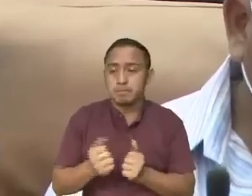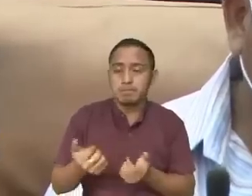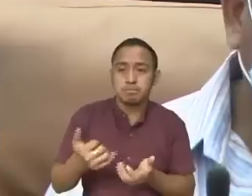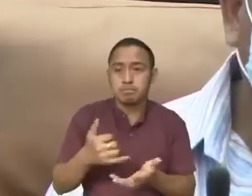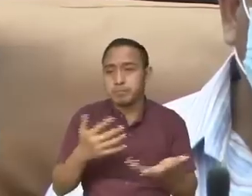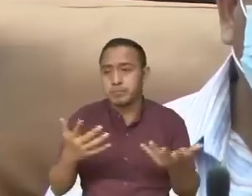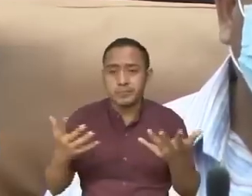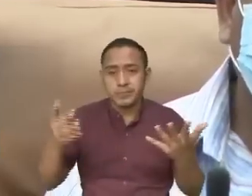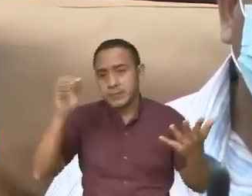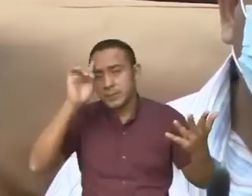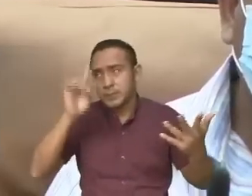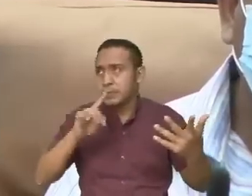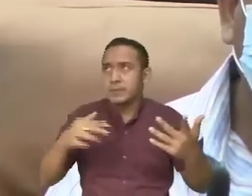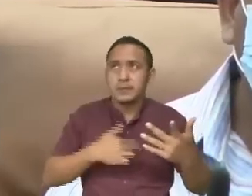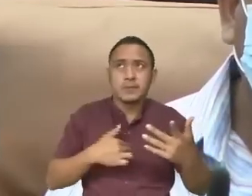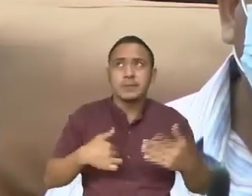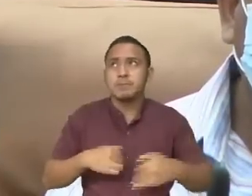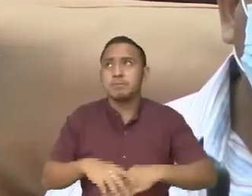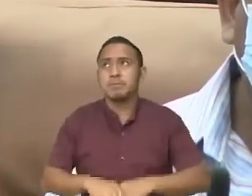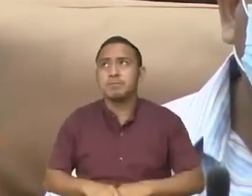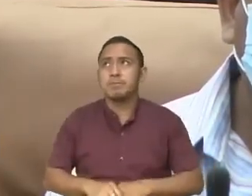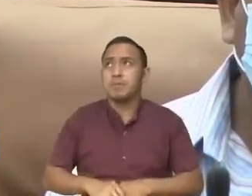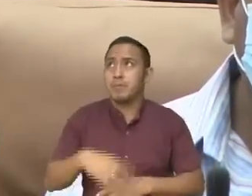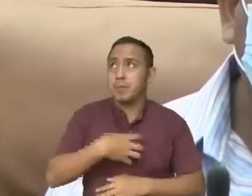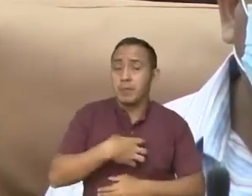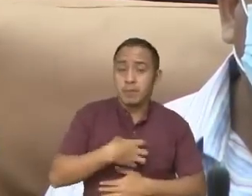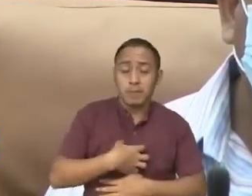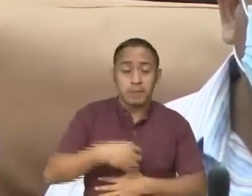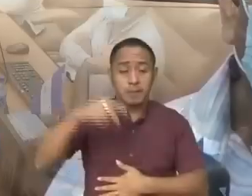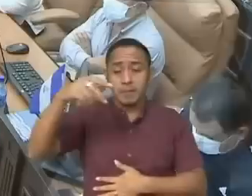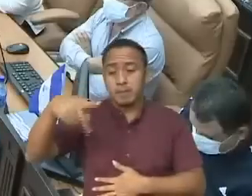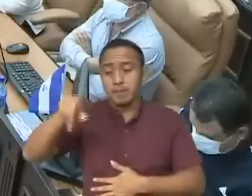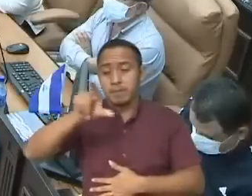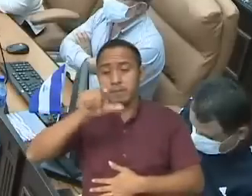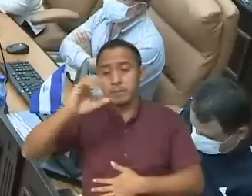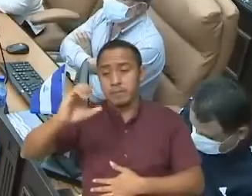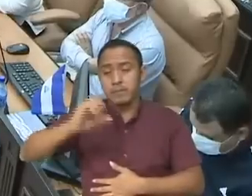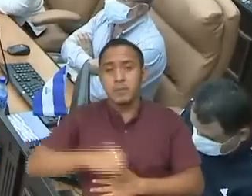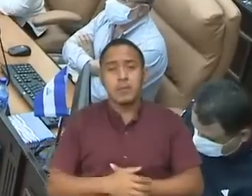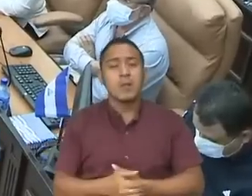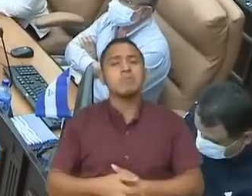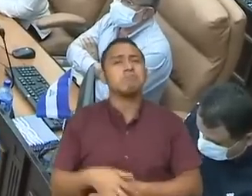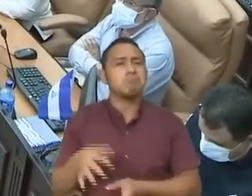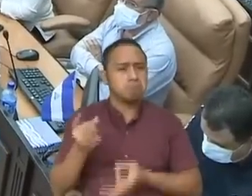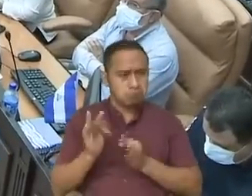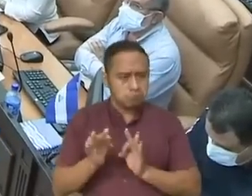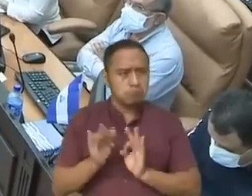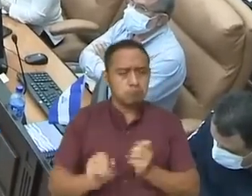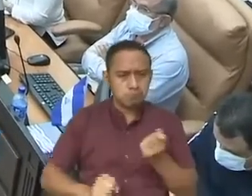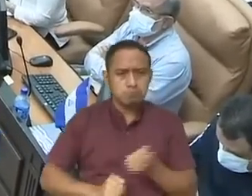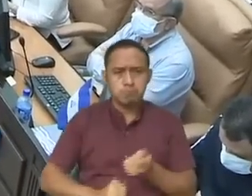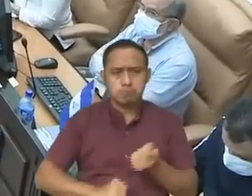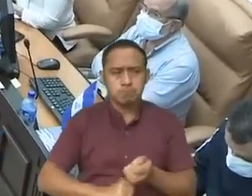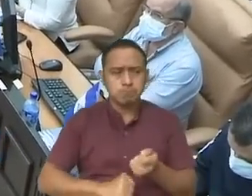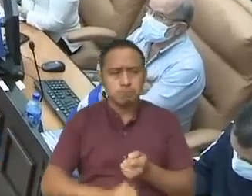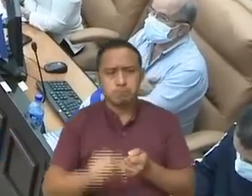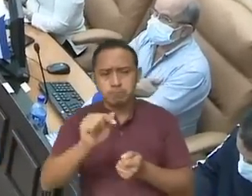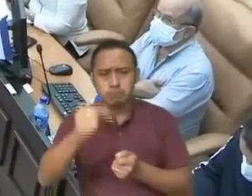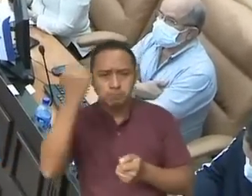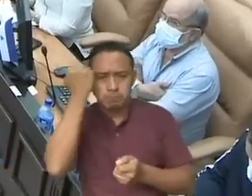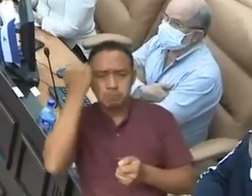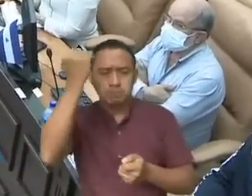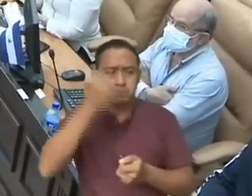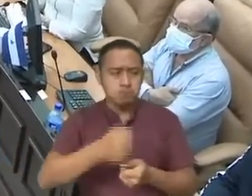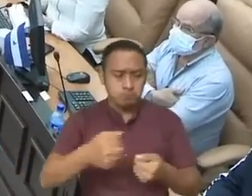facto y además caen en lo ilógico porque las universidades que ya fueron disueltas ahora se convierten por arte de